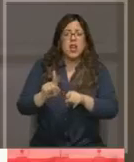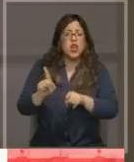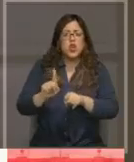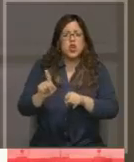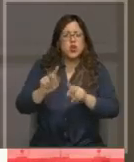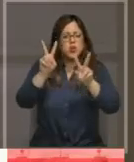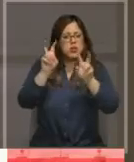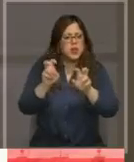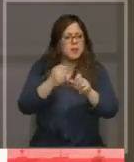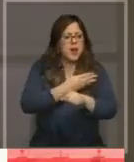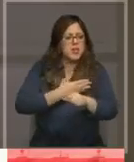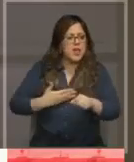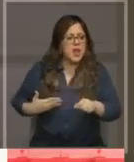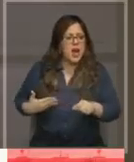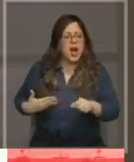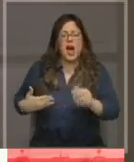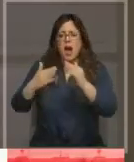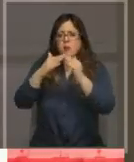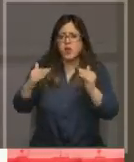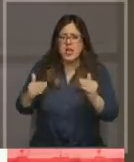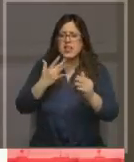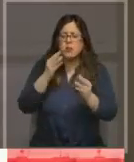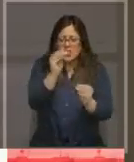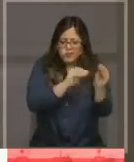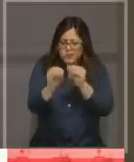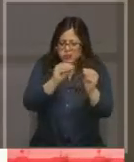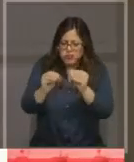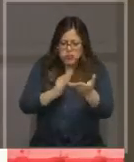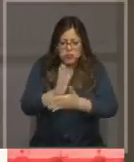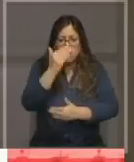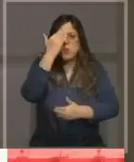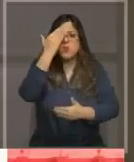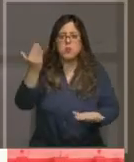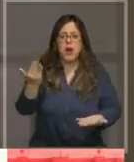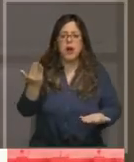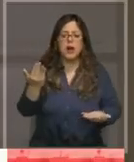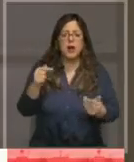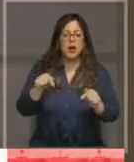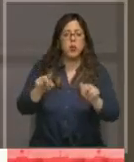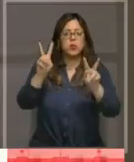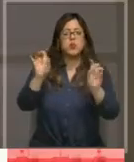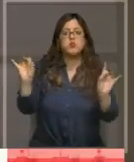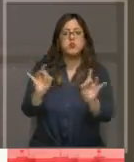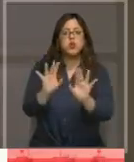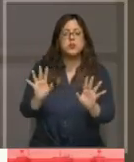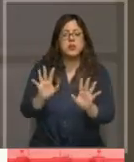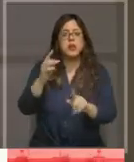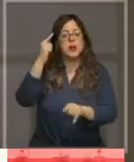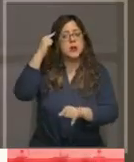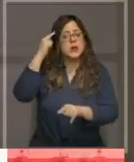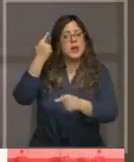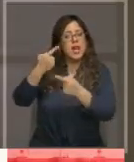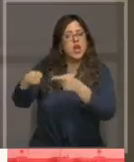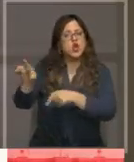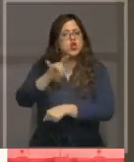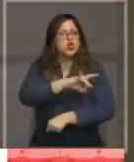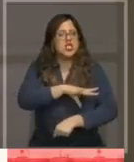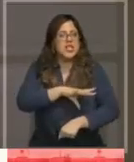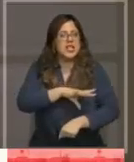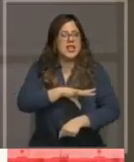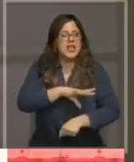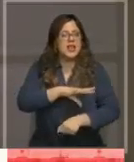diseño partió mal. Es un diseño que lo más probable es que haya estado pensando en otro Chile, en un, sí, Chile más